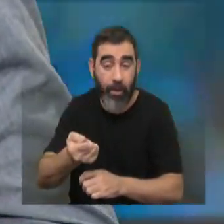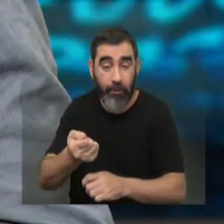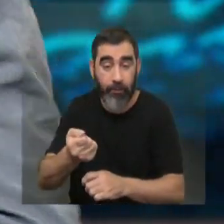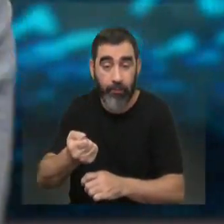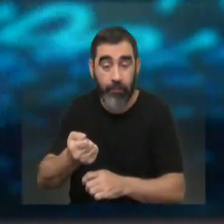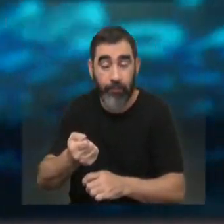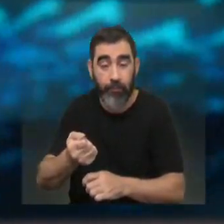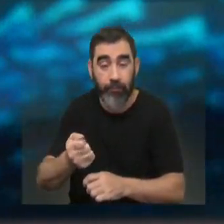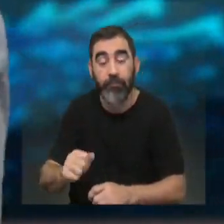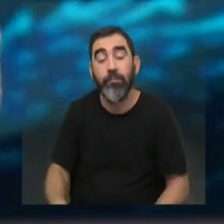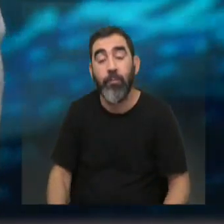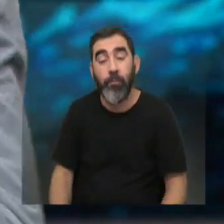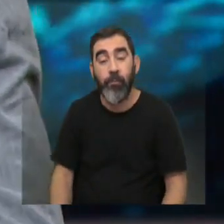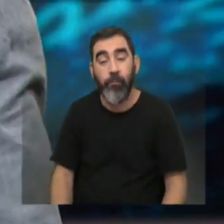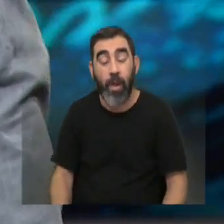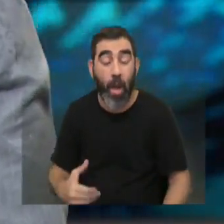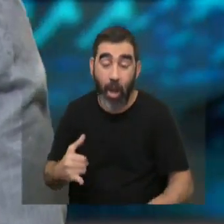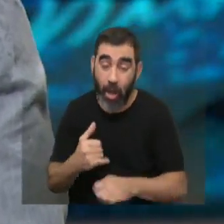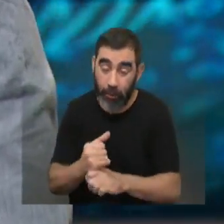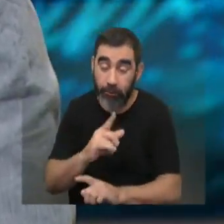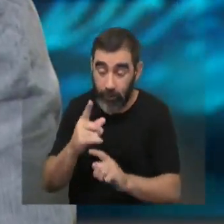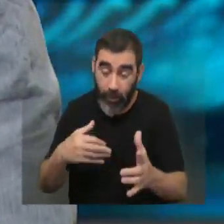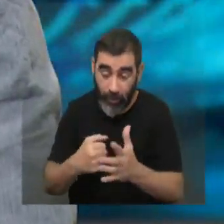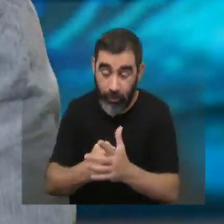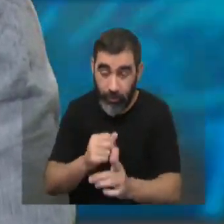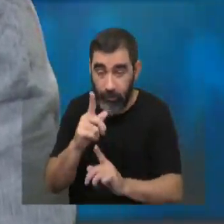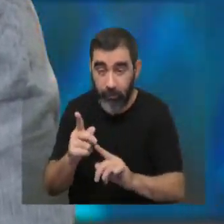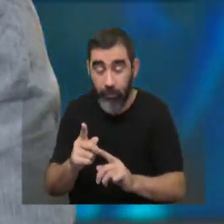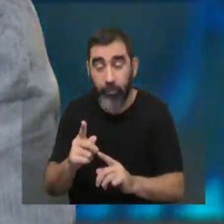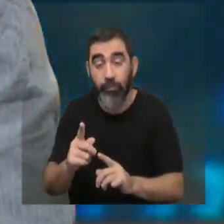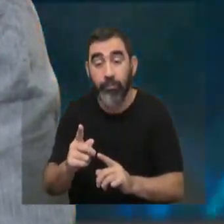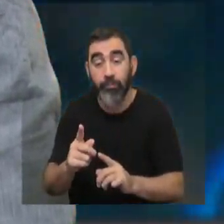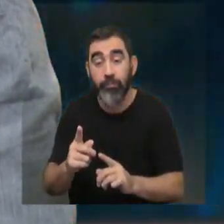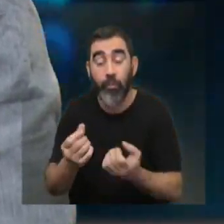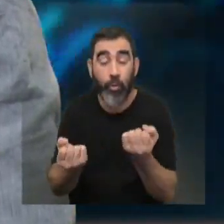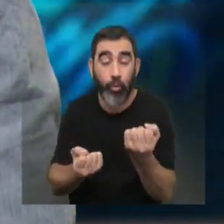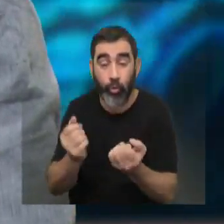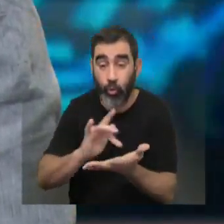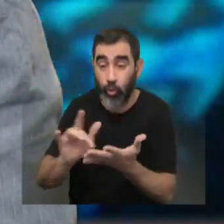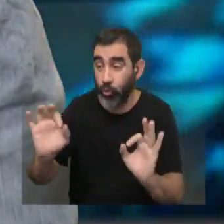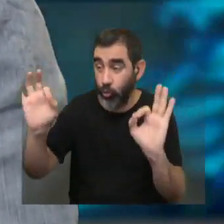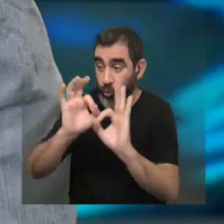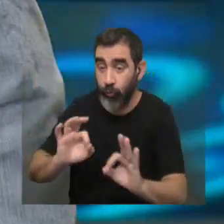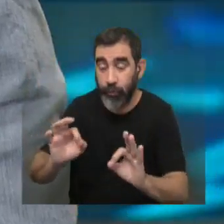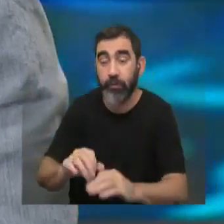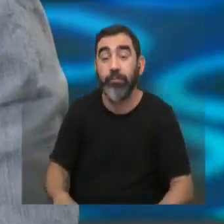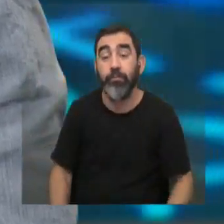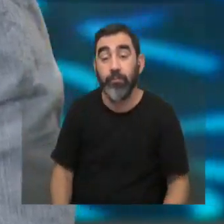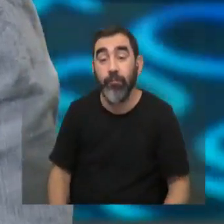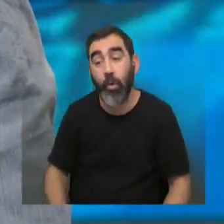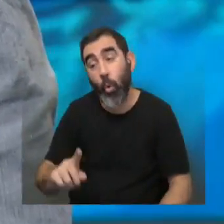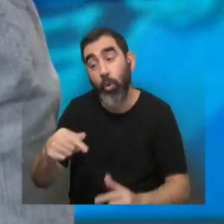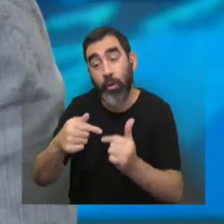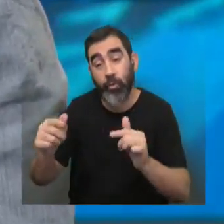desde sesgo hasta accidentes por el uso de IA, pero también disparó otra